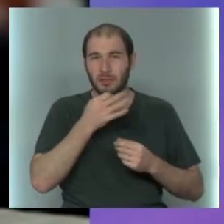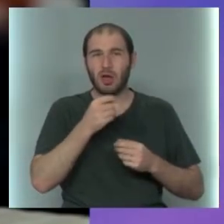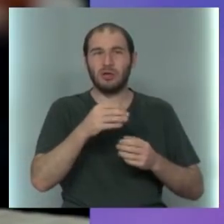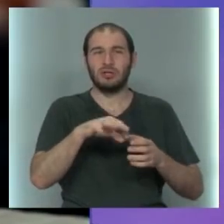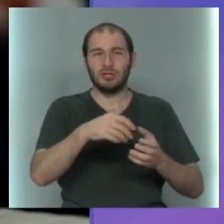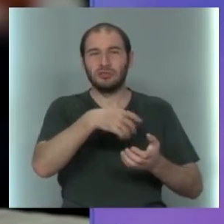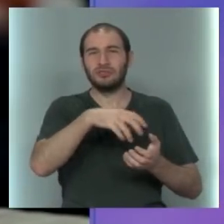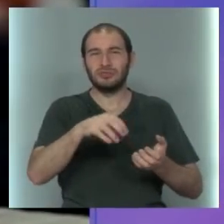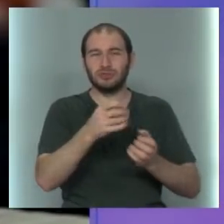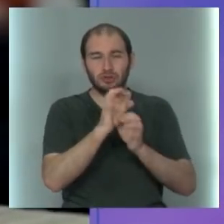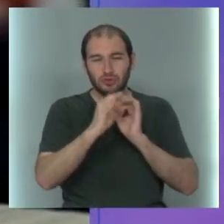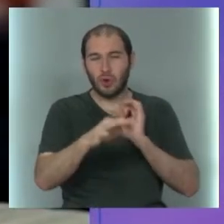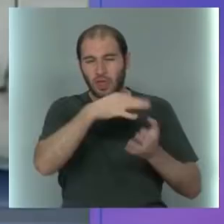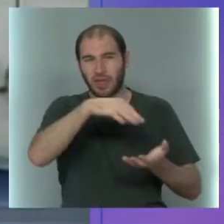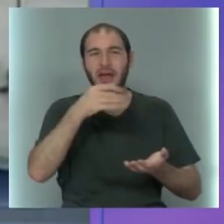churros.